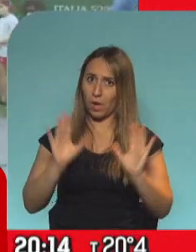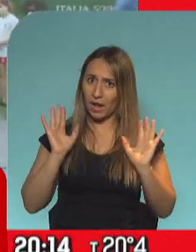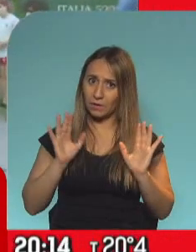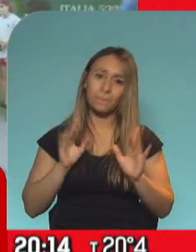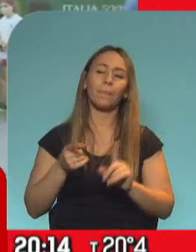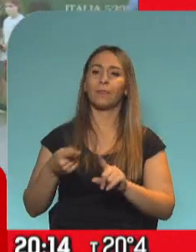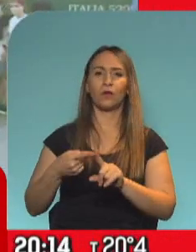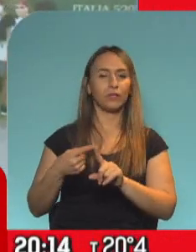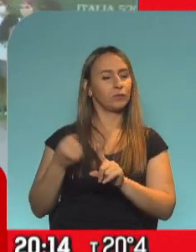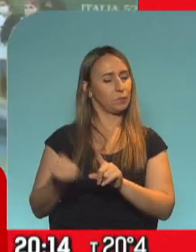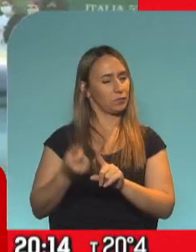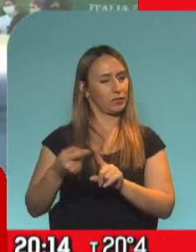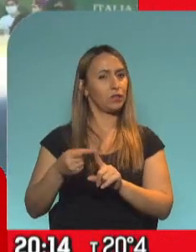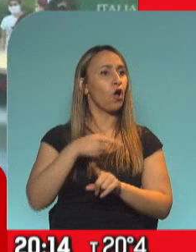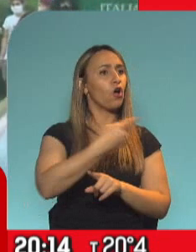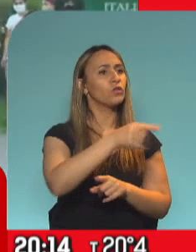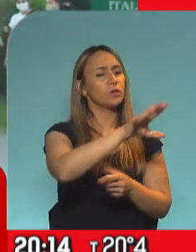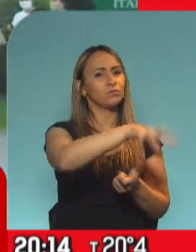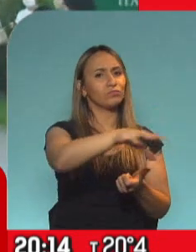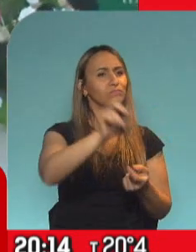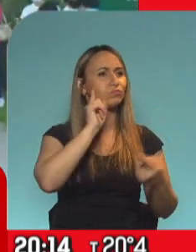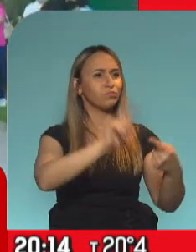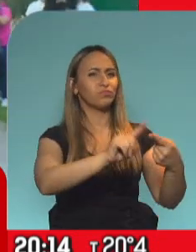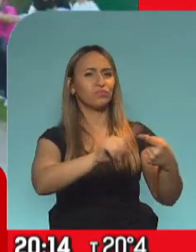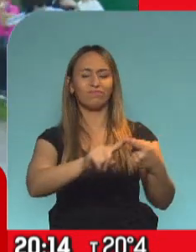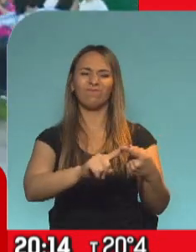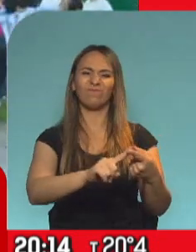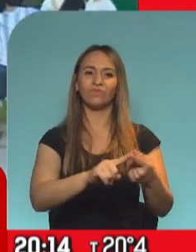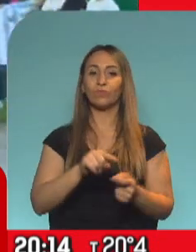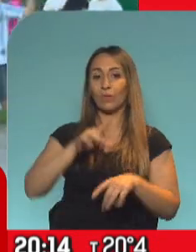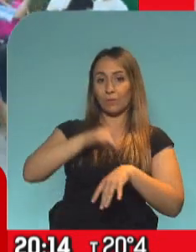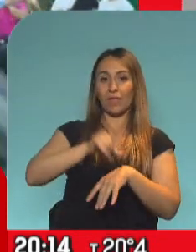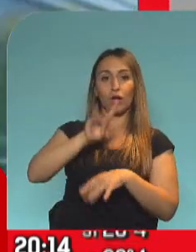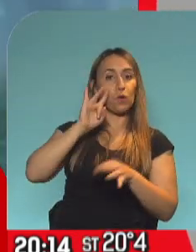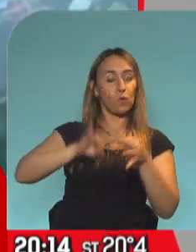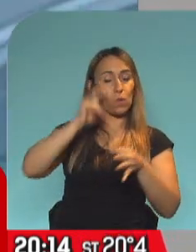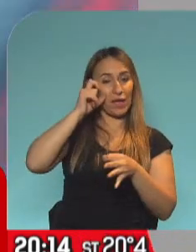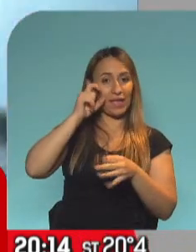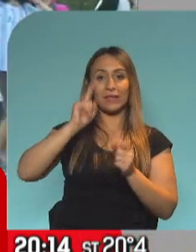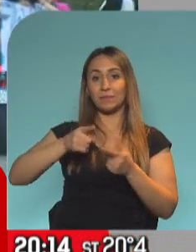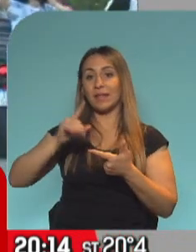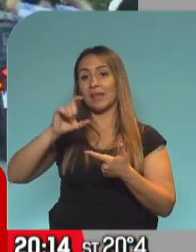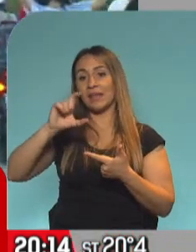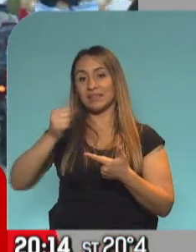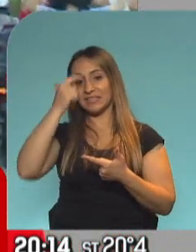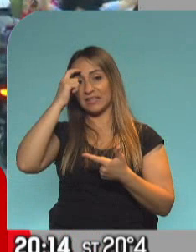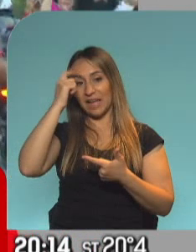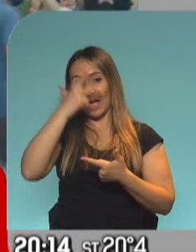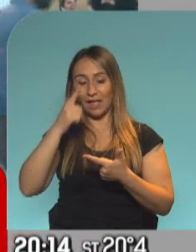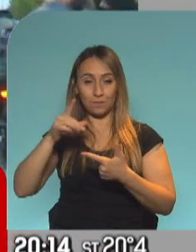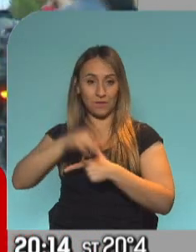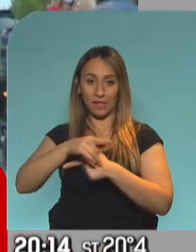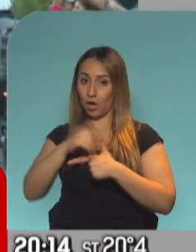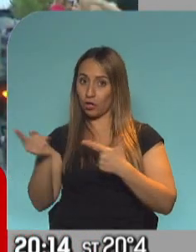fueron a ver a otros lugares y no era lo que quería ni nunca y en este caso cae así que digo que si